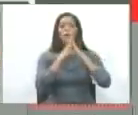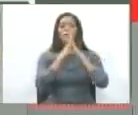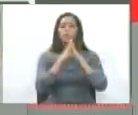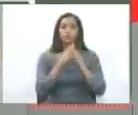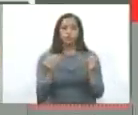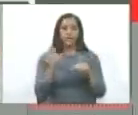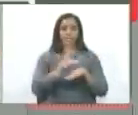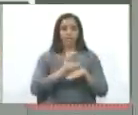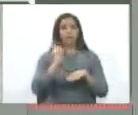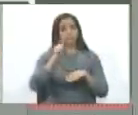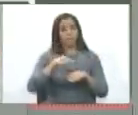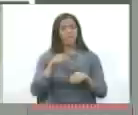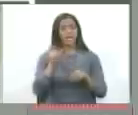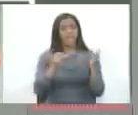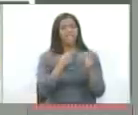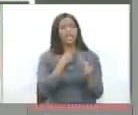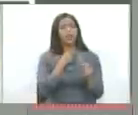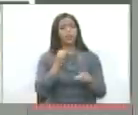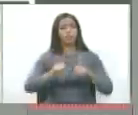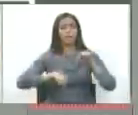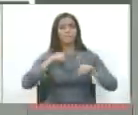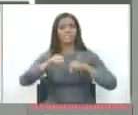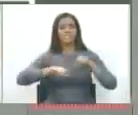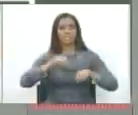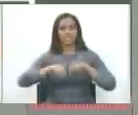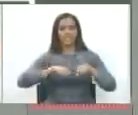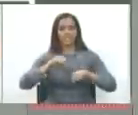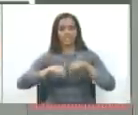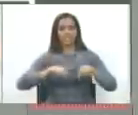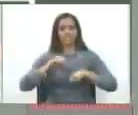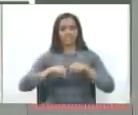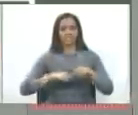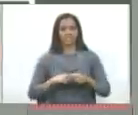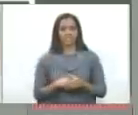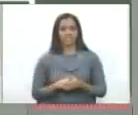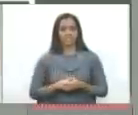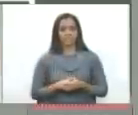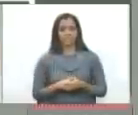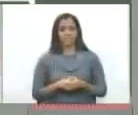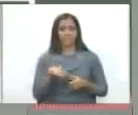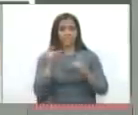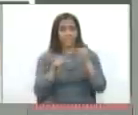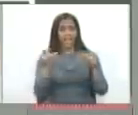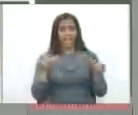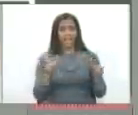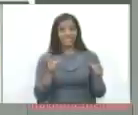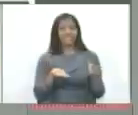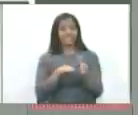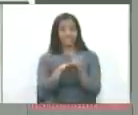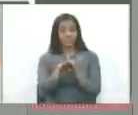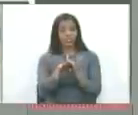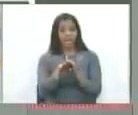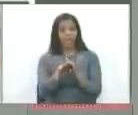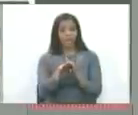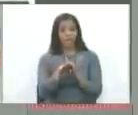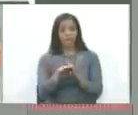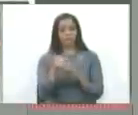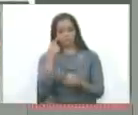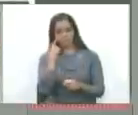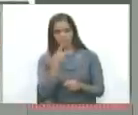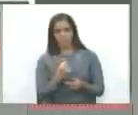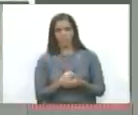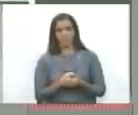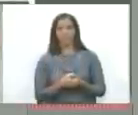gente anda en bicicleta, pues les gusta andar en su bicicleta. Correcto. La gente ha desarrollado, mire, usted sabe que